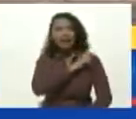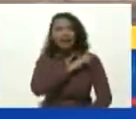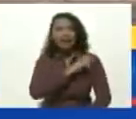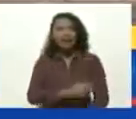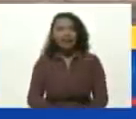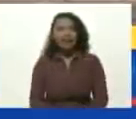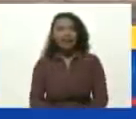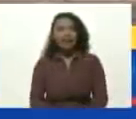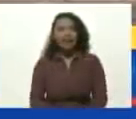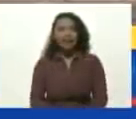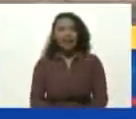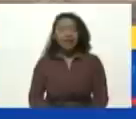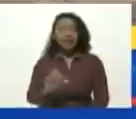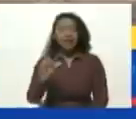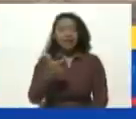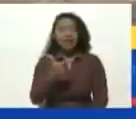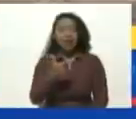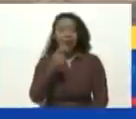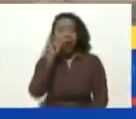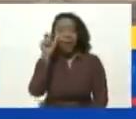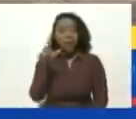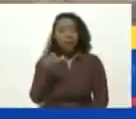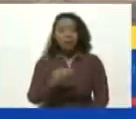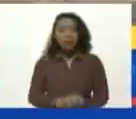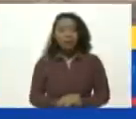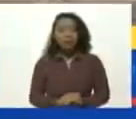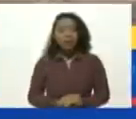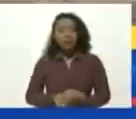el general de división Marco Álvarez,